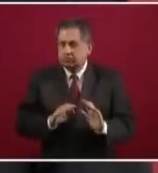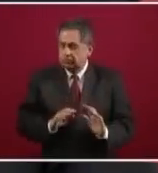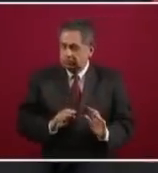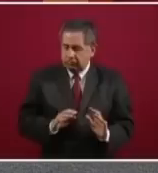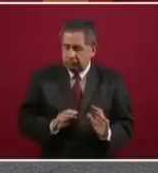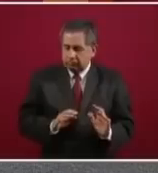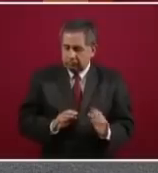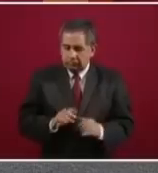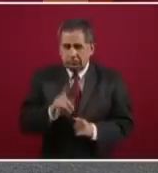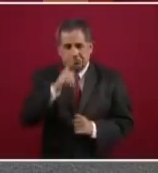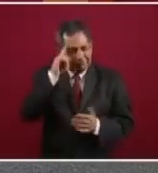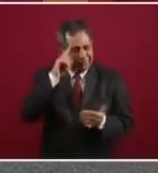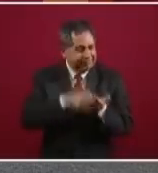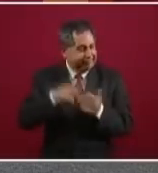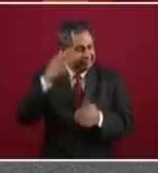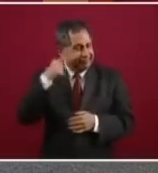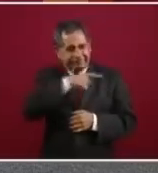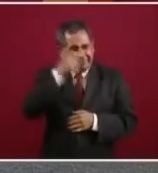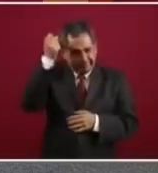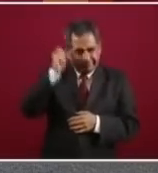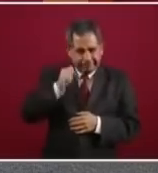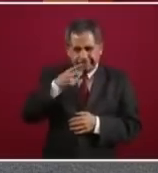yo me acuerdo que decían